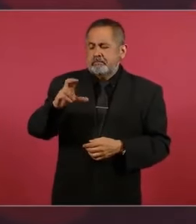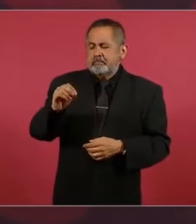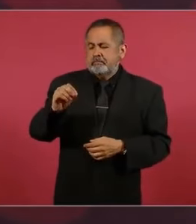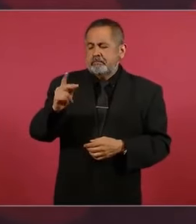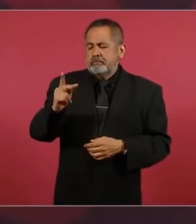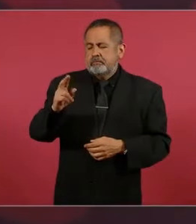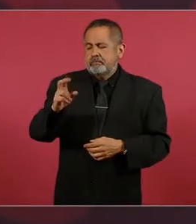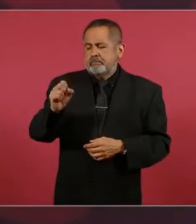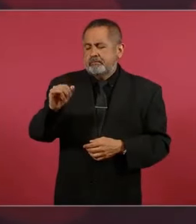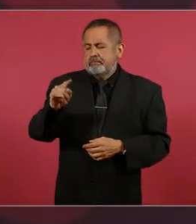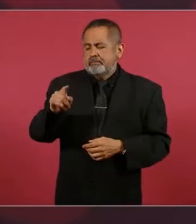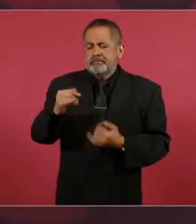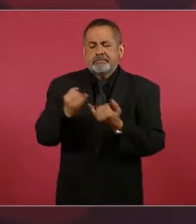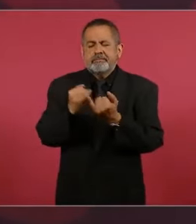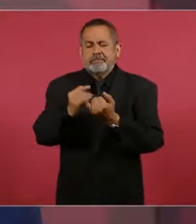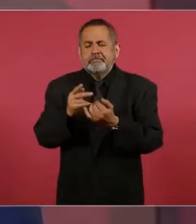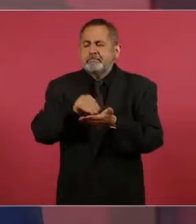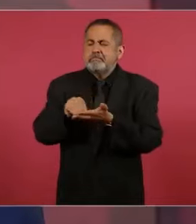narcopresidente.